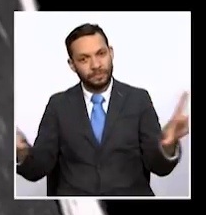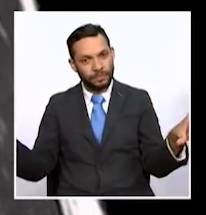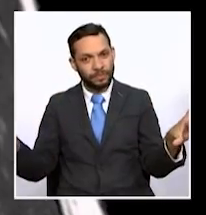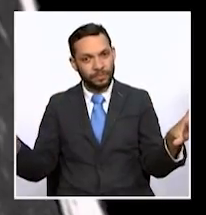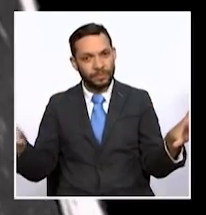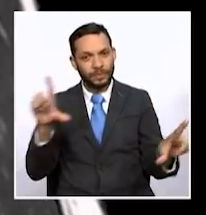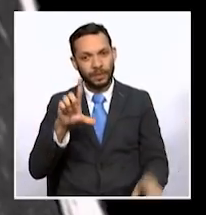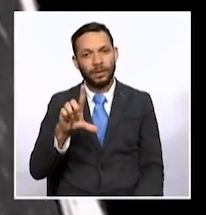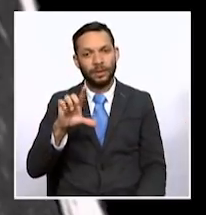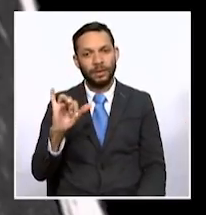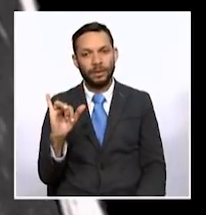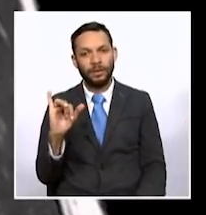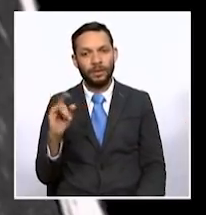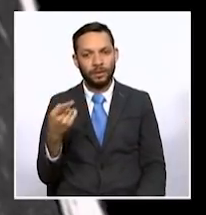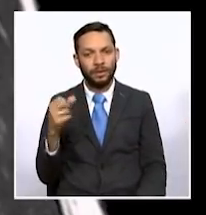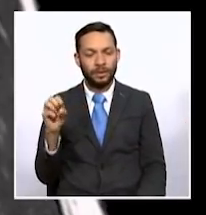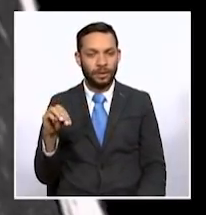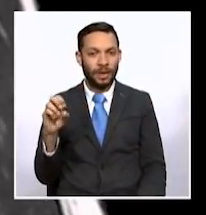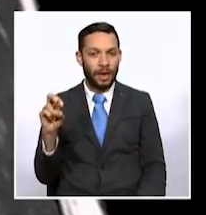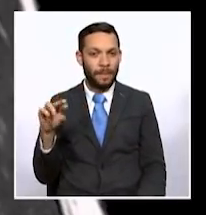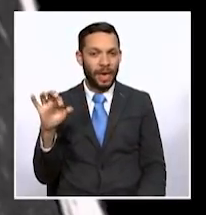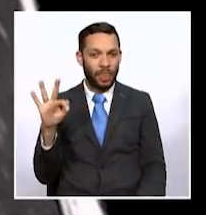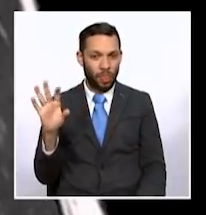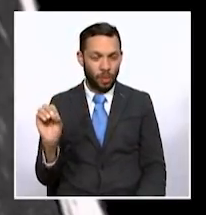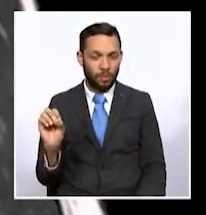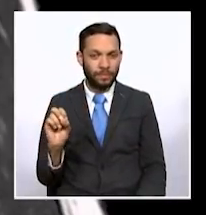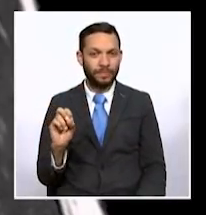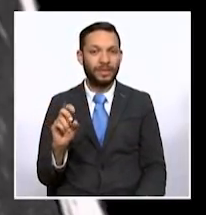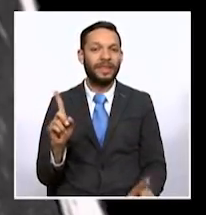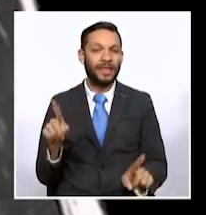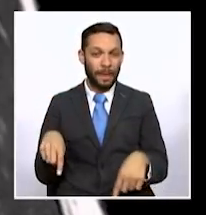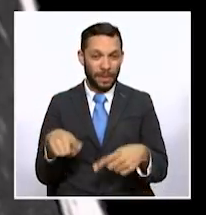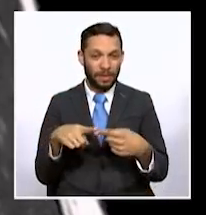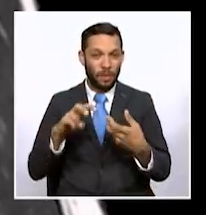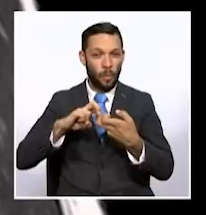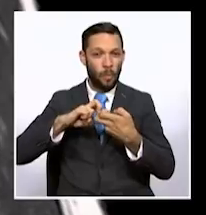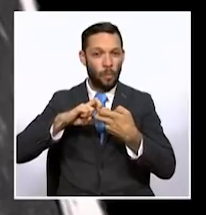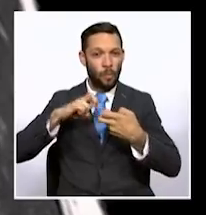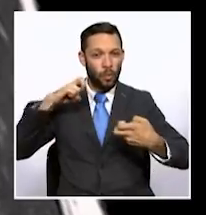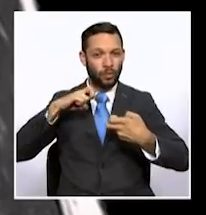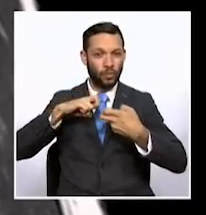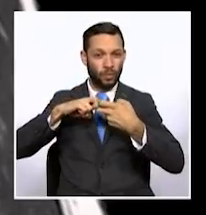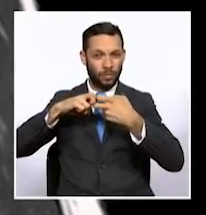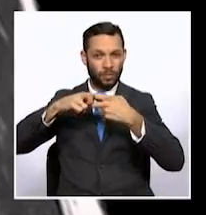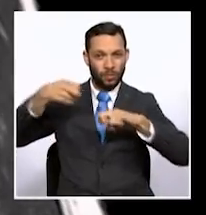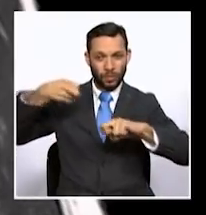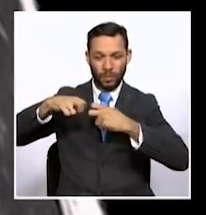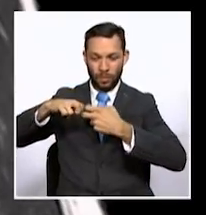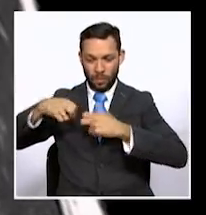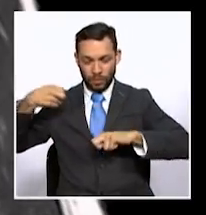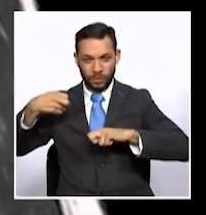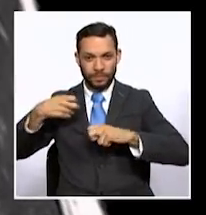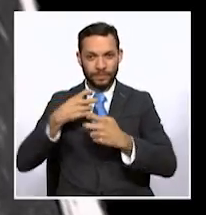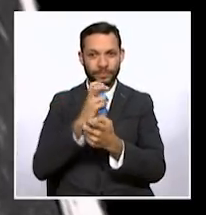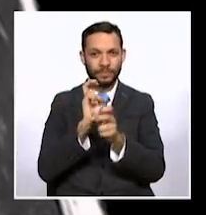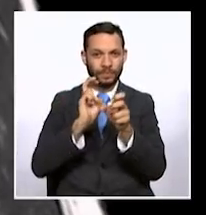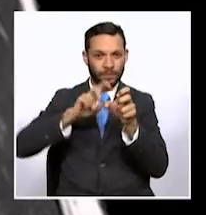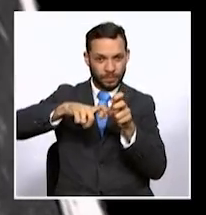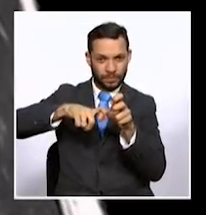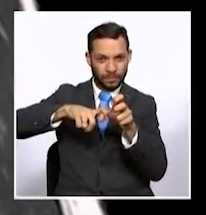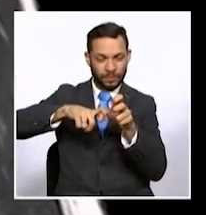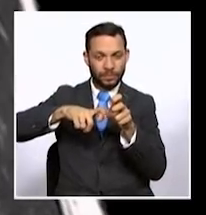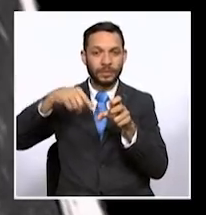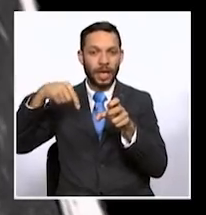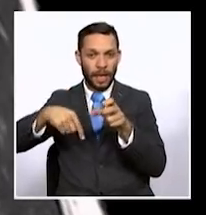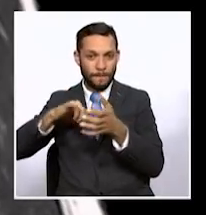cruzado anterior, que es el que va desde la parte de adelante de la tibia hasta la parte de atrás del fémur. La línea negra que ustedes están viendo ahí entre los dos huesos, ese